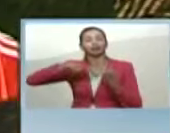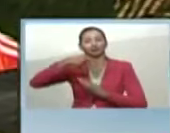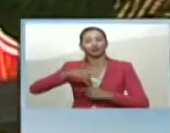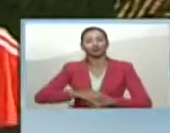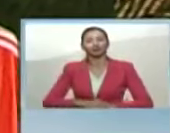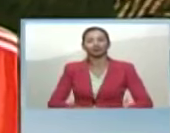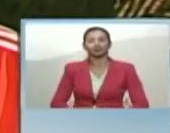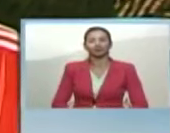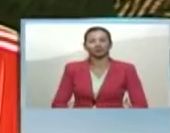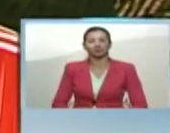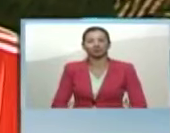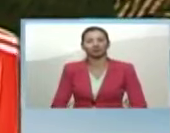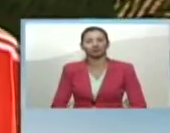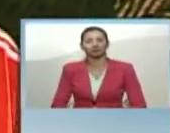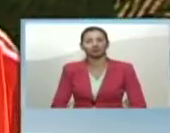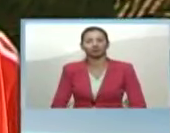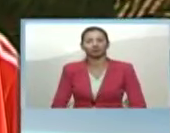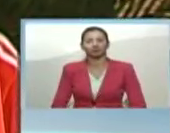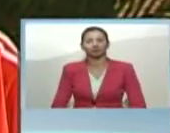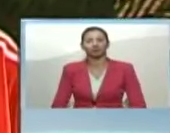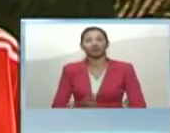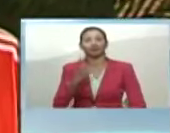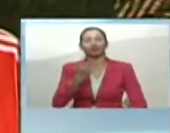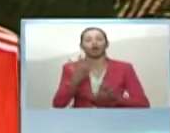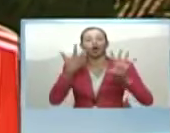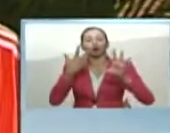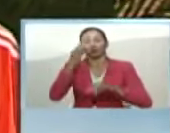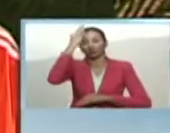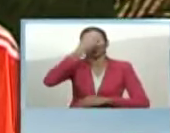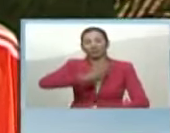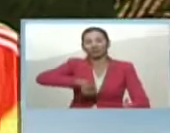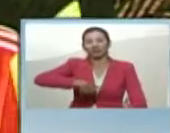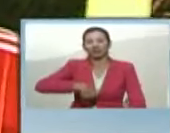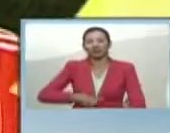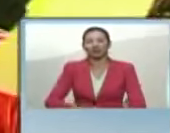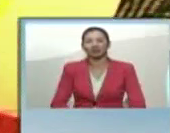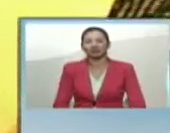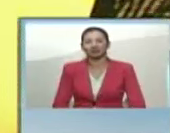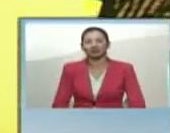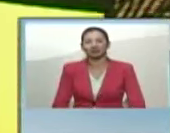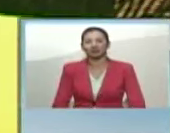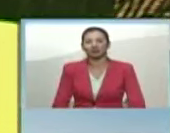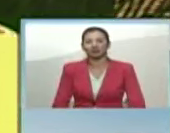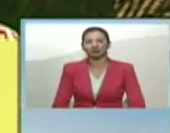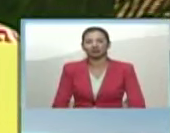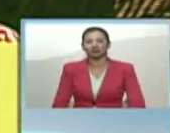Nos quedan 8 consejos presidenciales, ¿verdad?